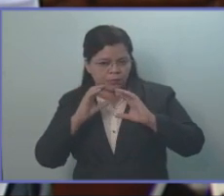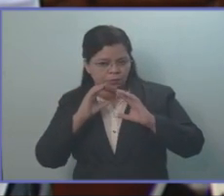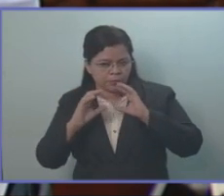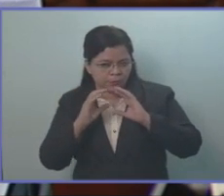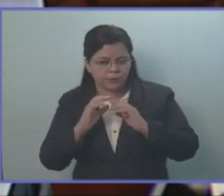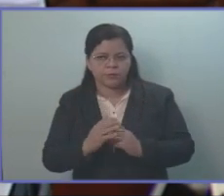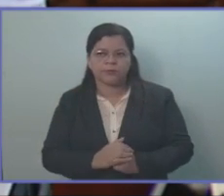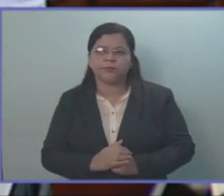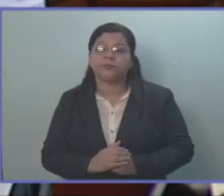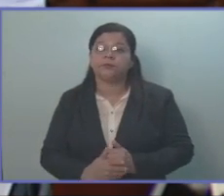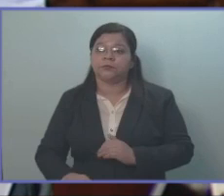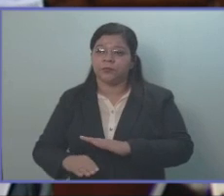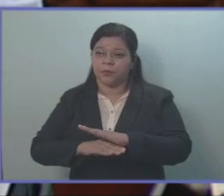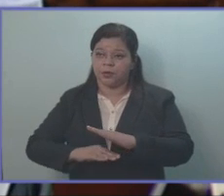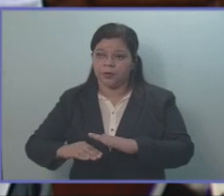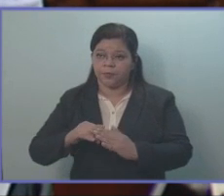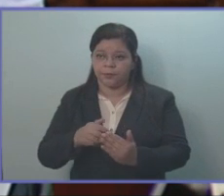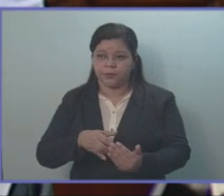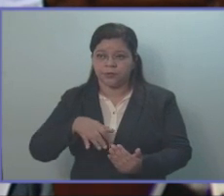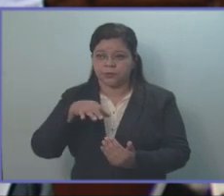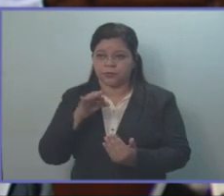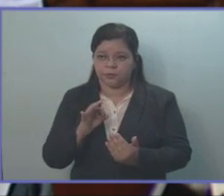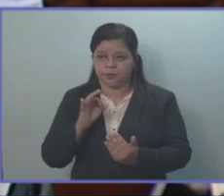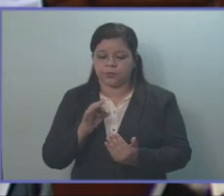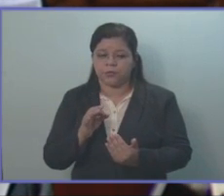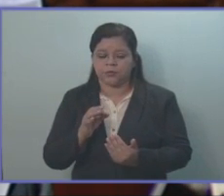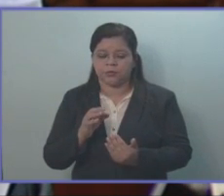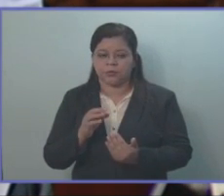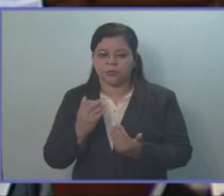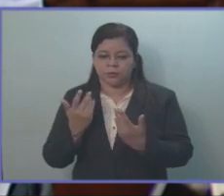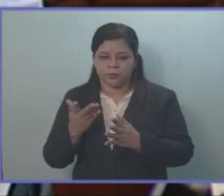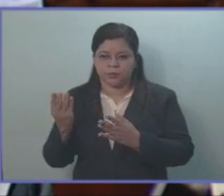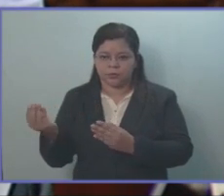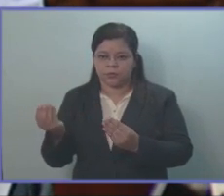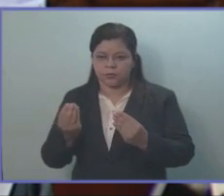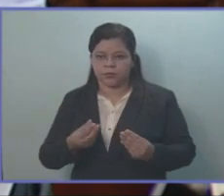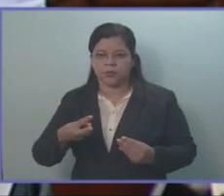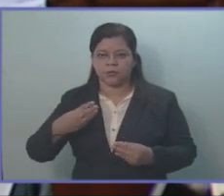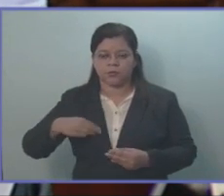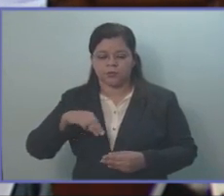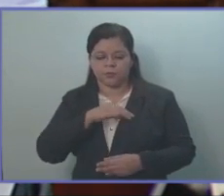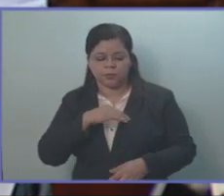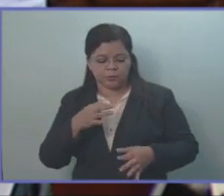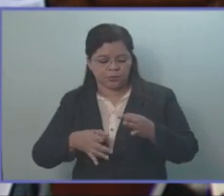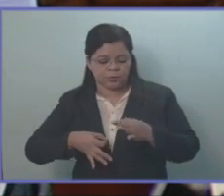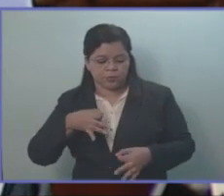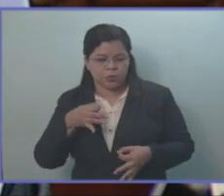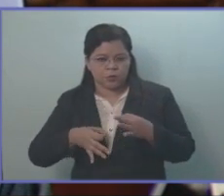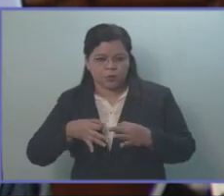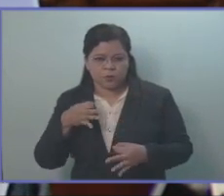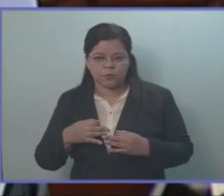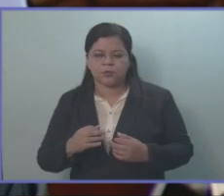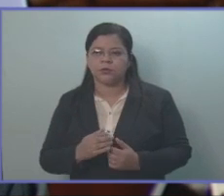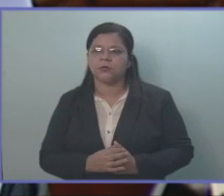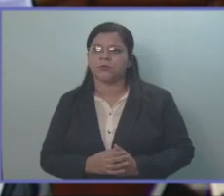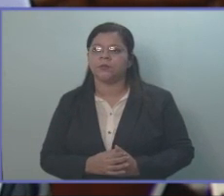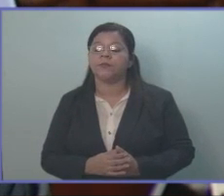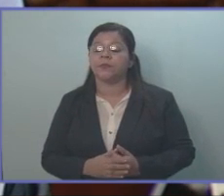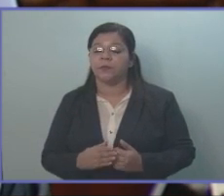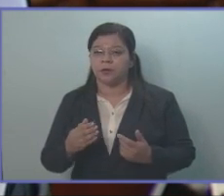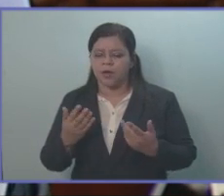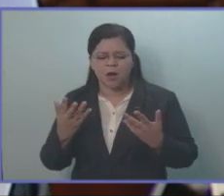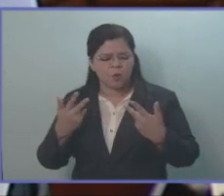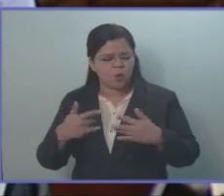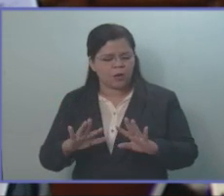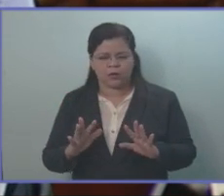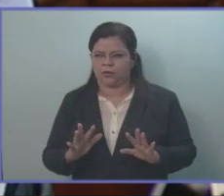reglamento, con base en el expediente que le remita el Ministro de Justicia y Seguridad Pública. En